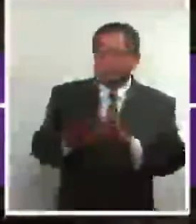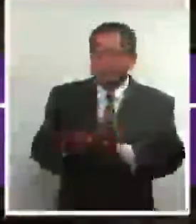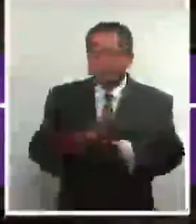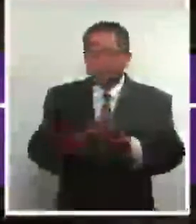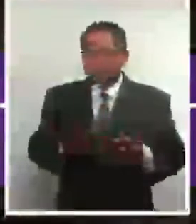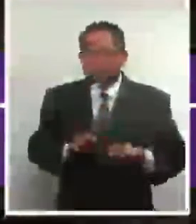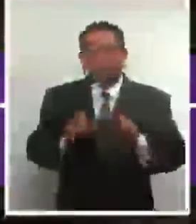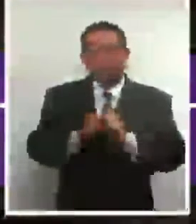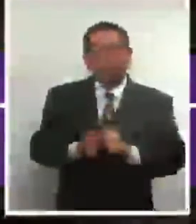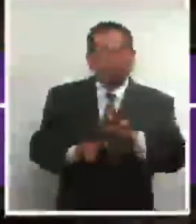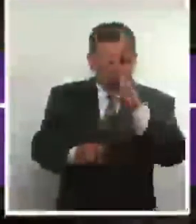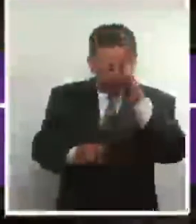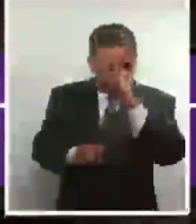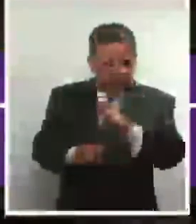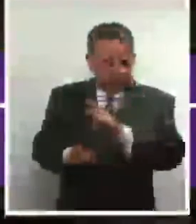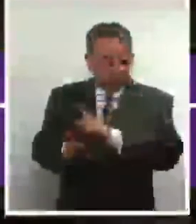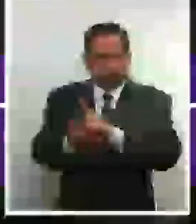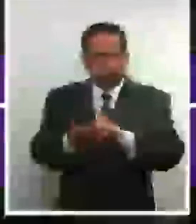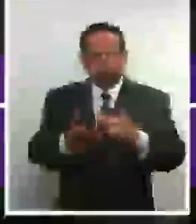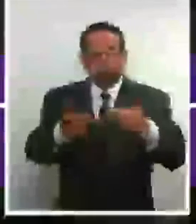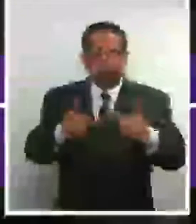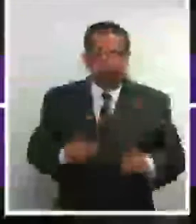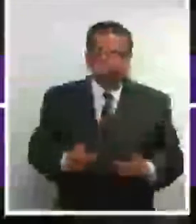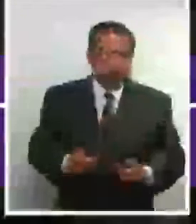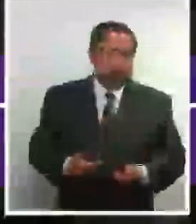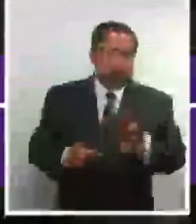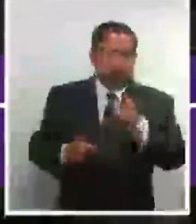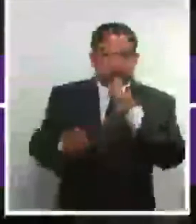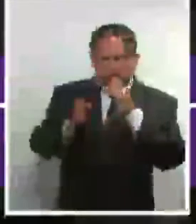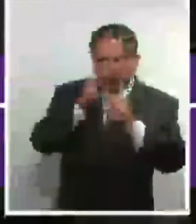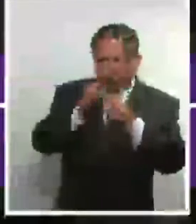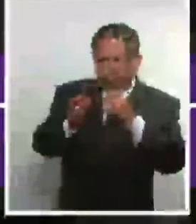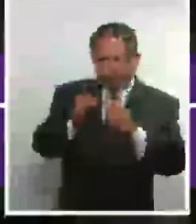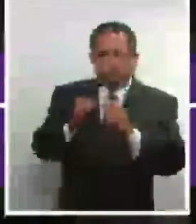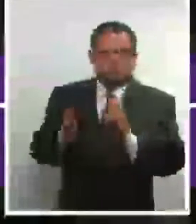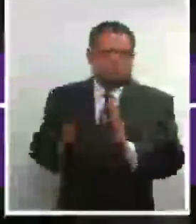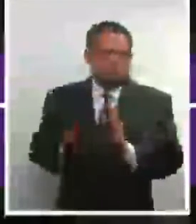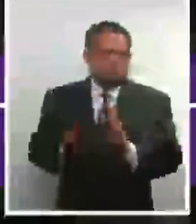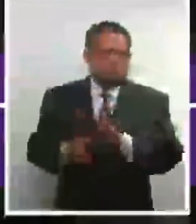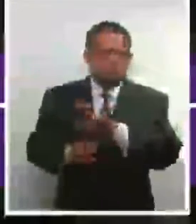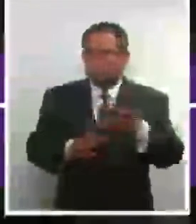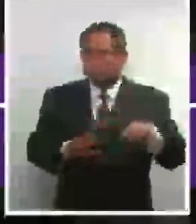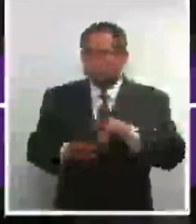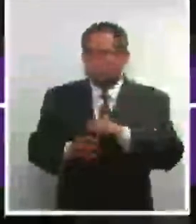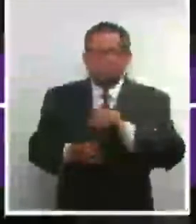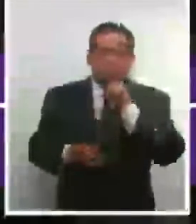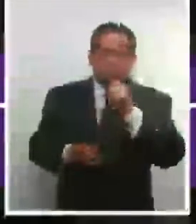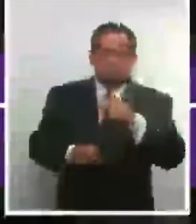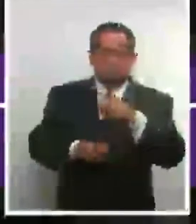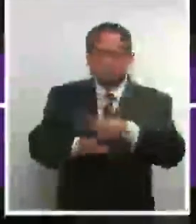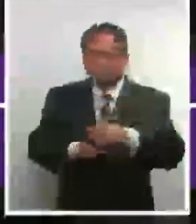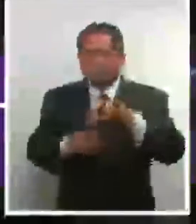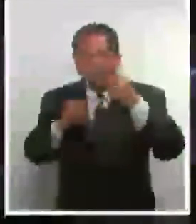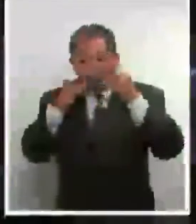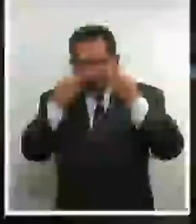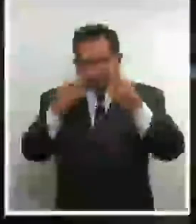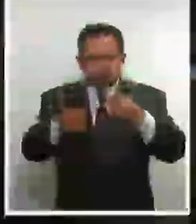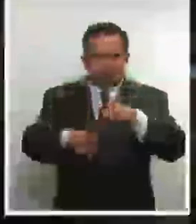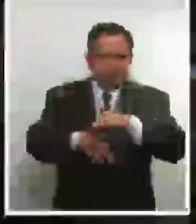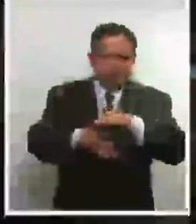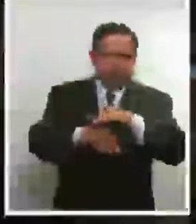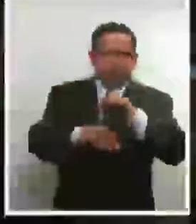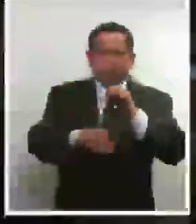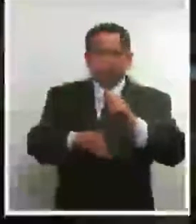actuación respetarán los derechos humanos de todos, incluidos víctimas, testigos